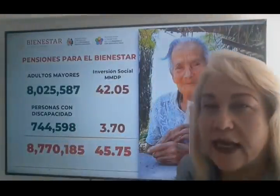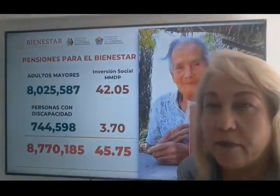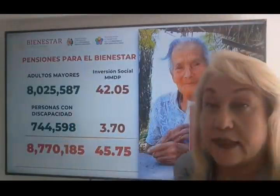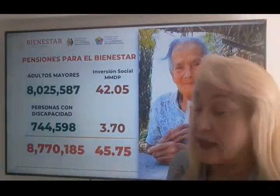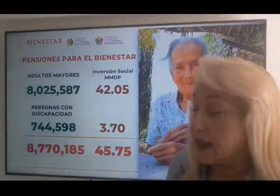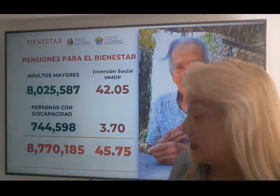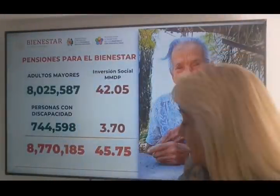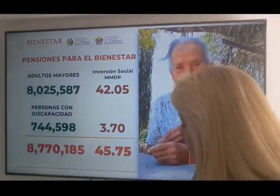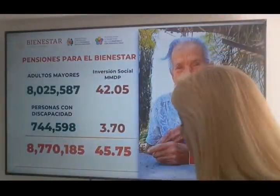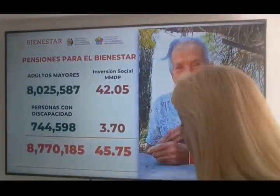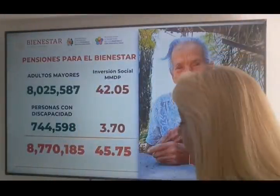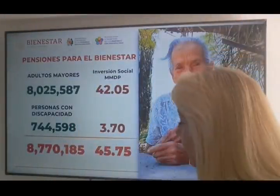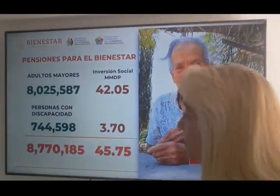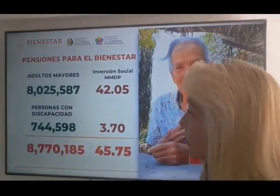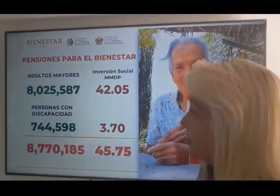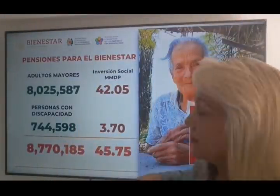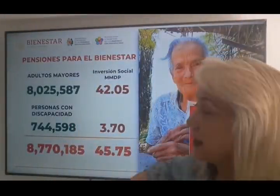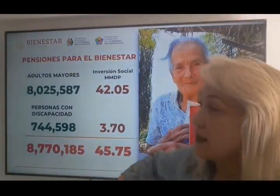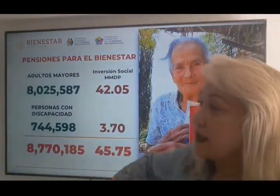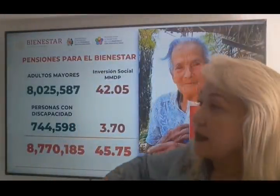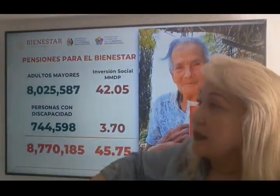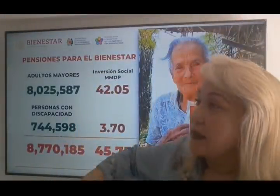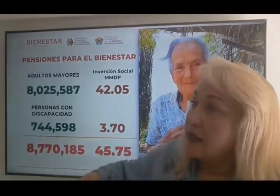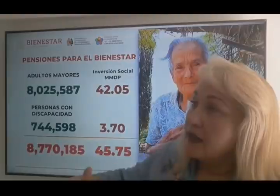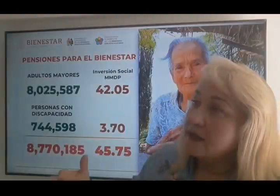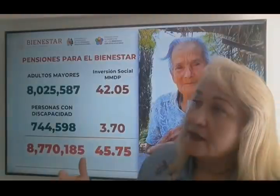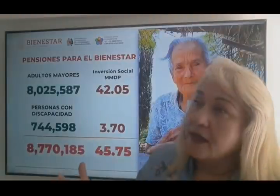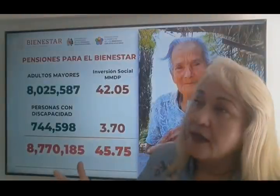con discapacidad, hay obviamente,